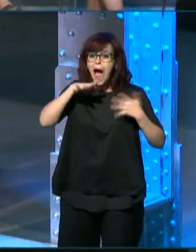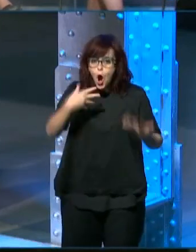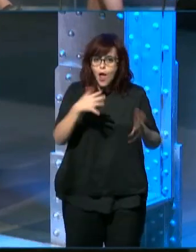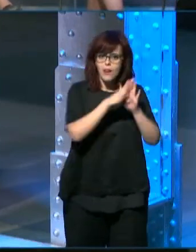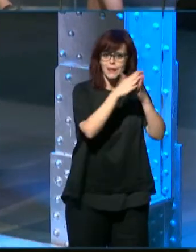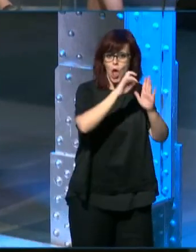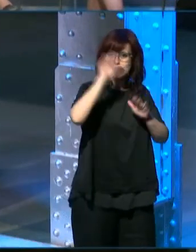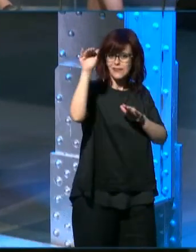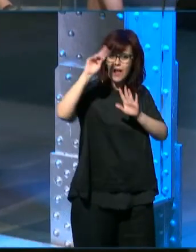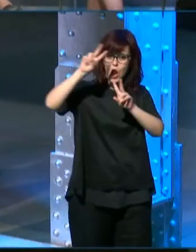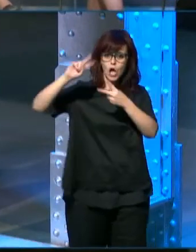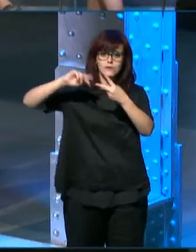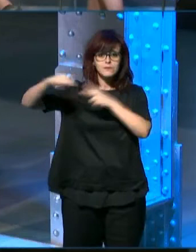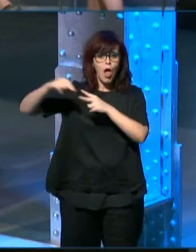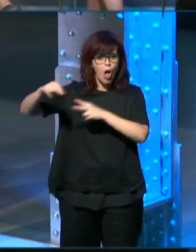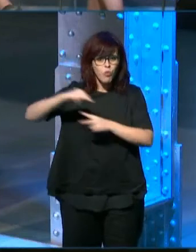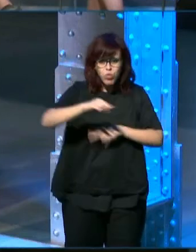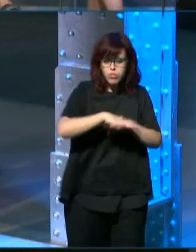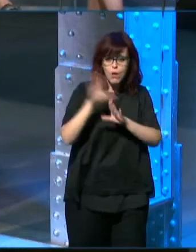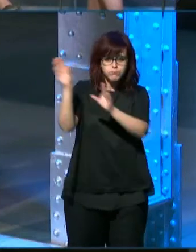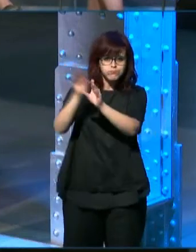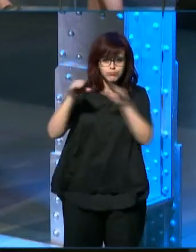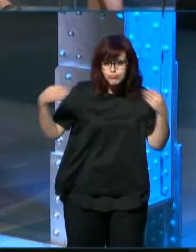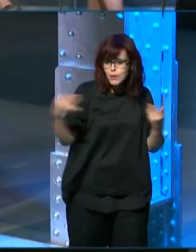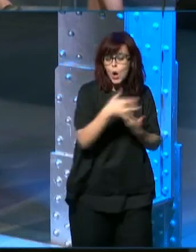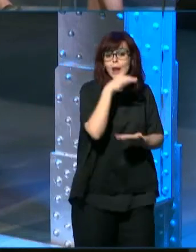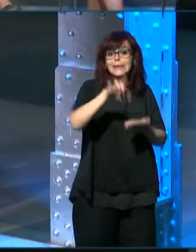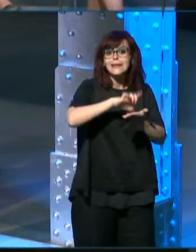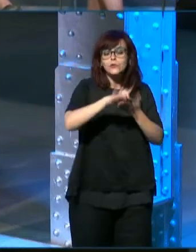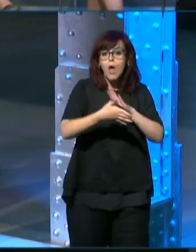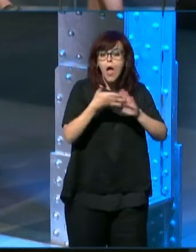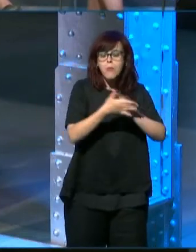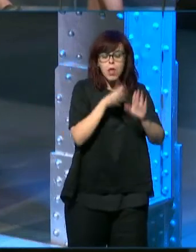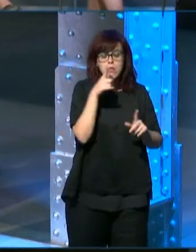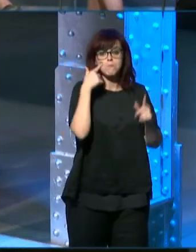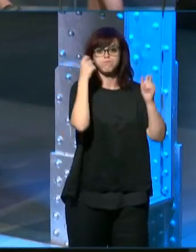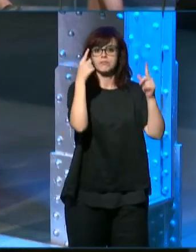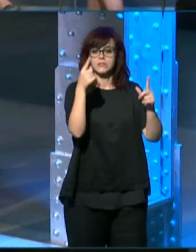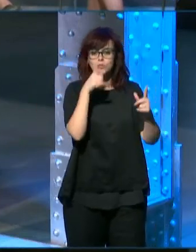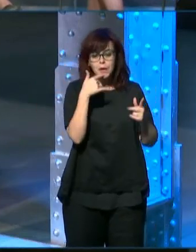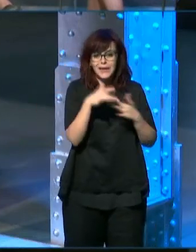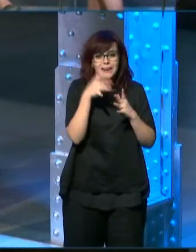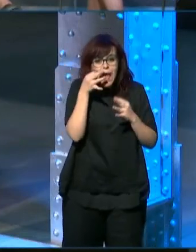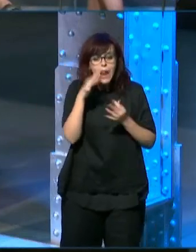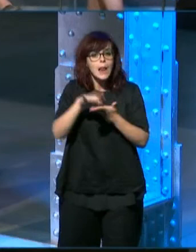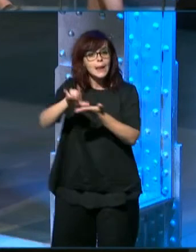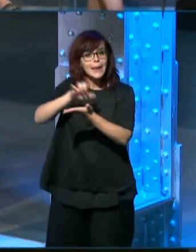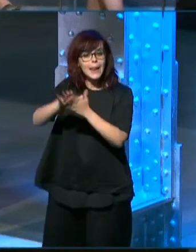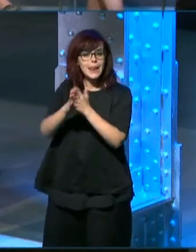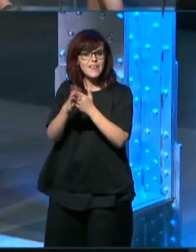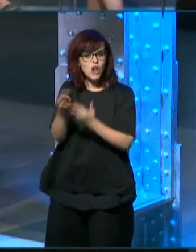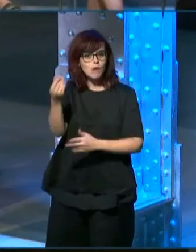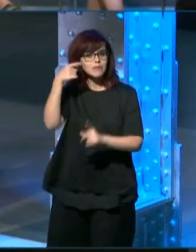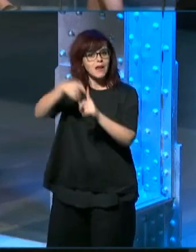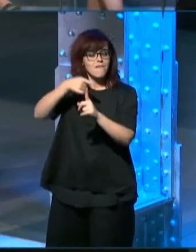muchísimo. Ahora cada uno de nosotros, si intentamos hablar de literatura, a menudo nos damos cuenta de que no tenemos las mismas lecturas. Yo